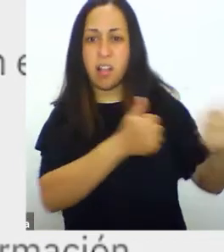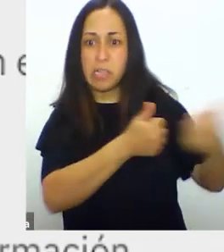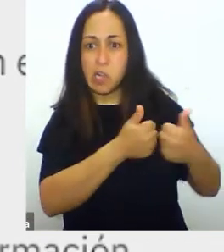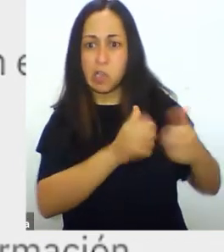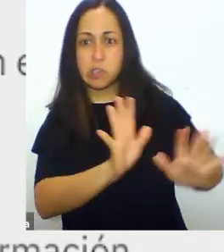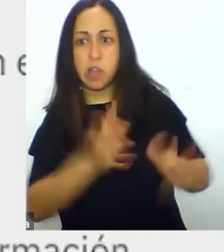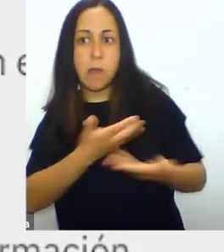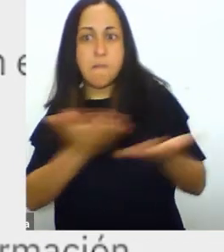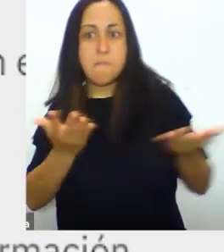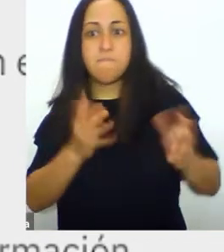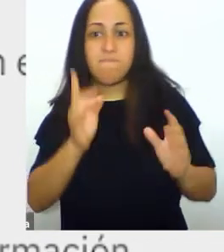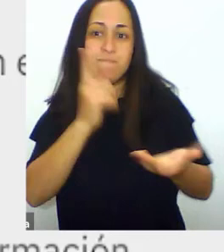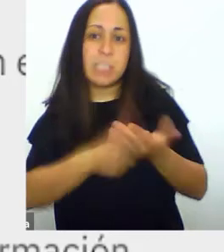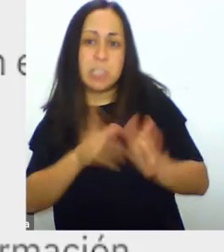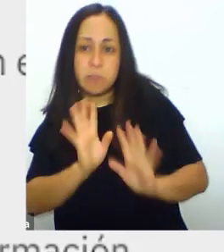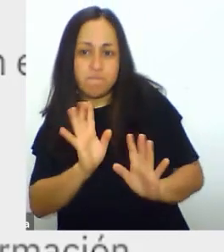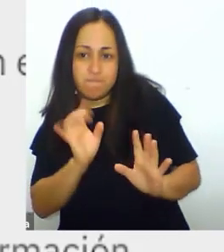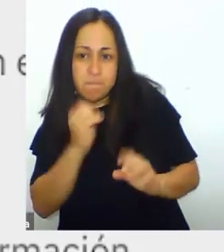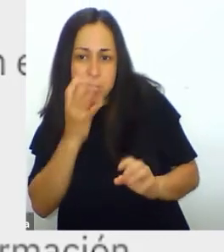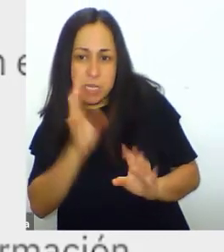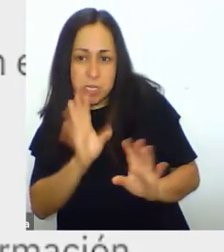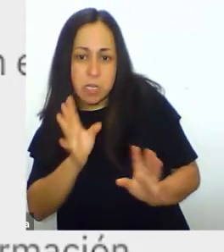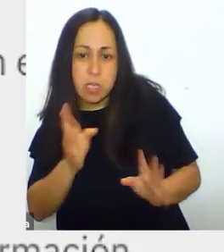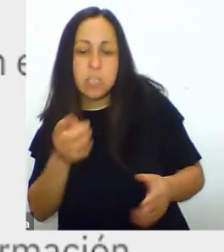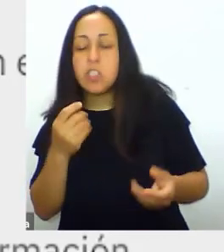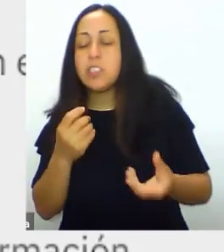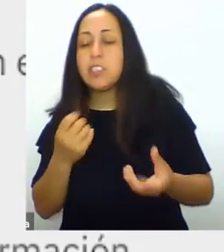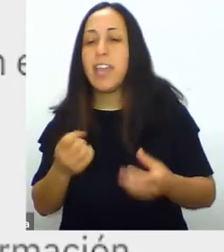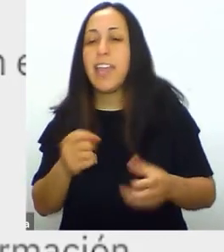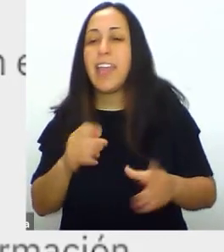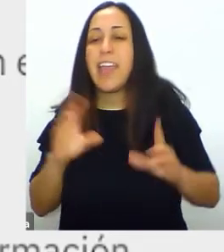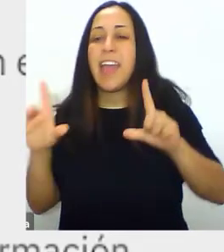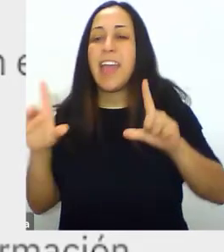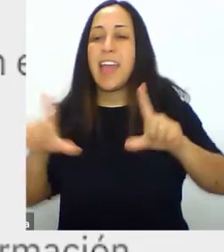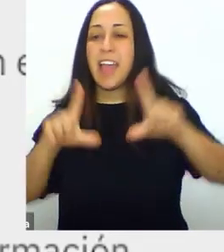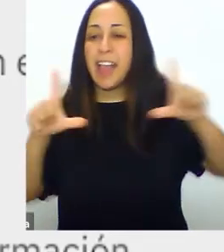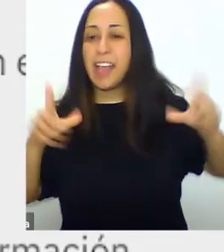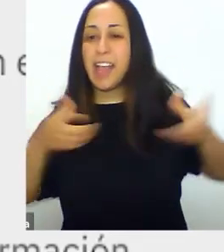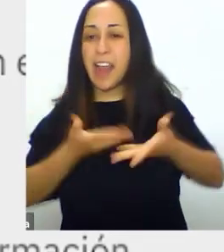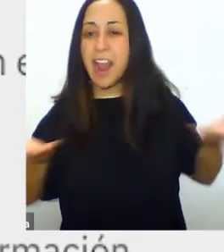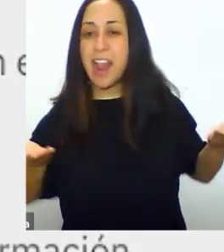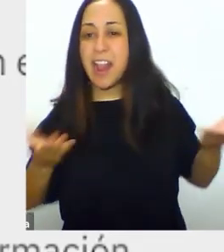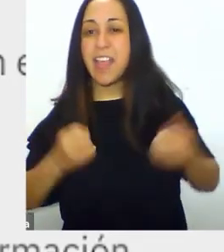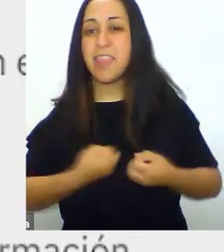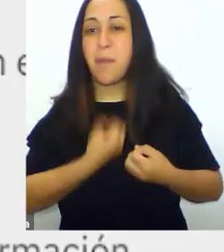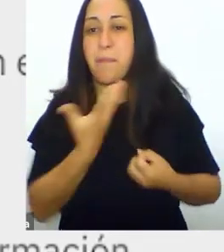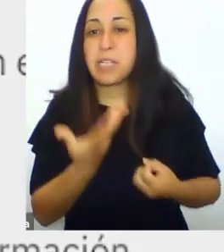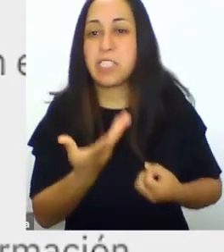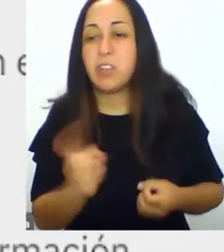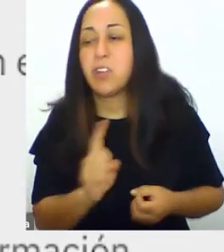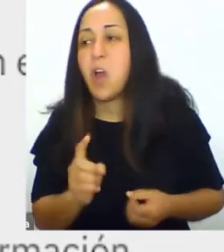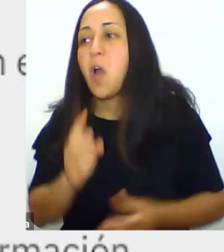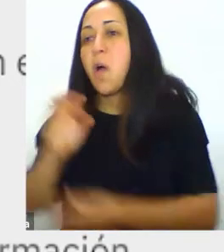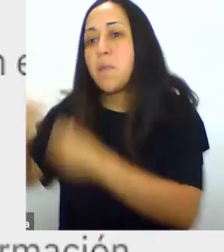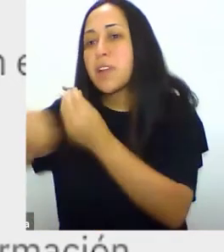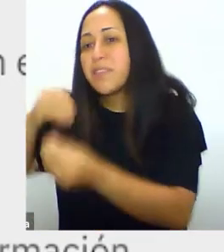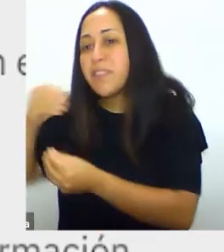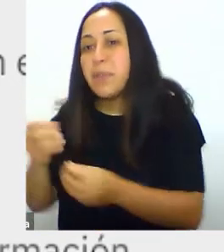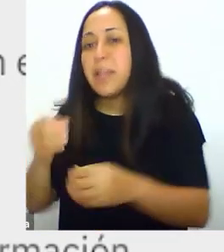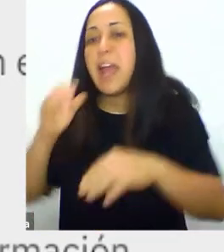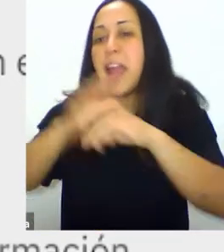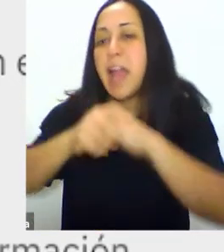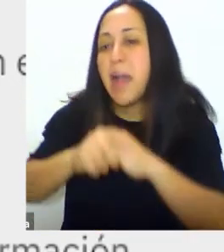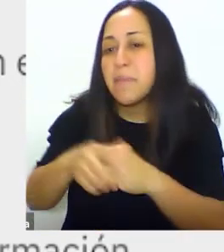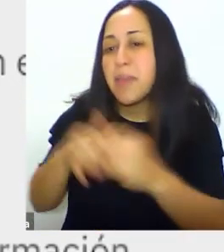acoso. Entonces existe acá una afectación de los canales de expresión de los familiares y